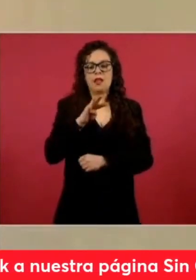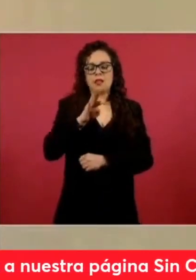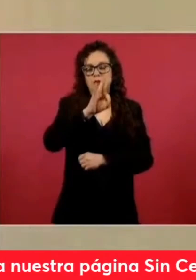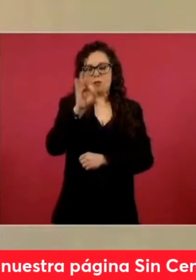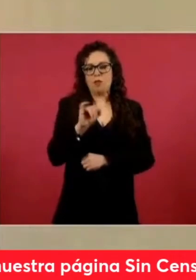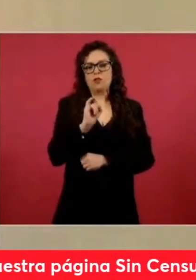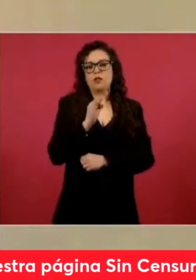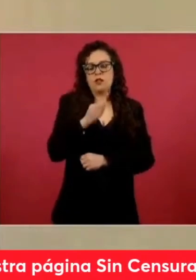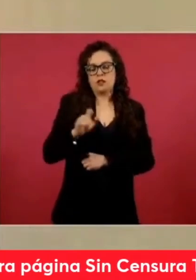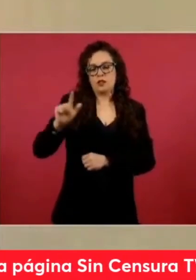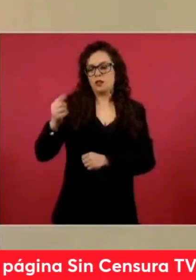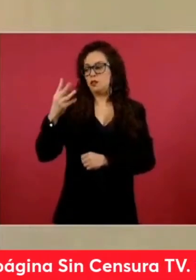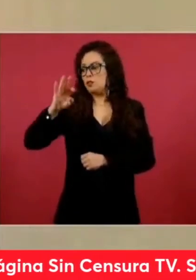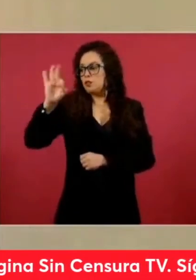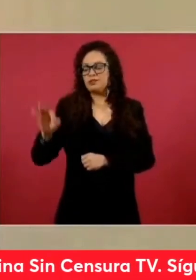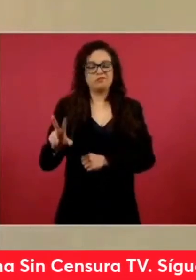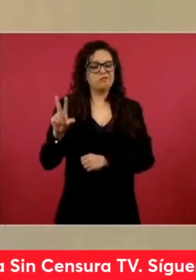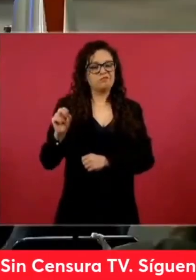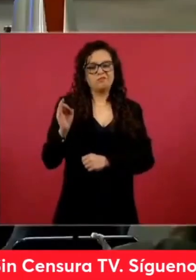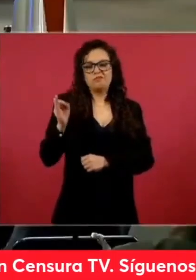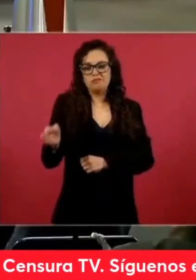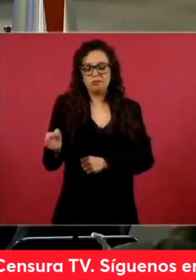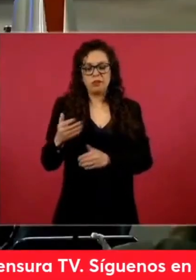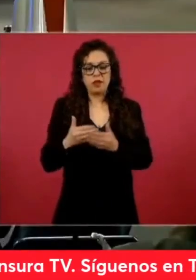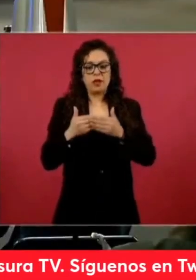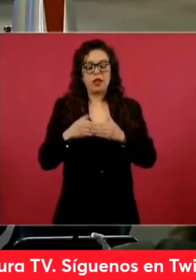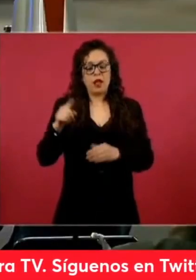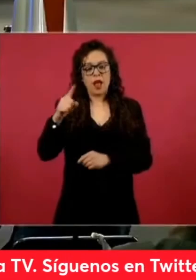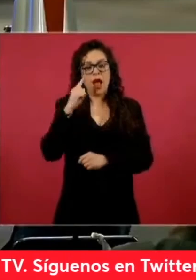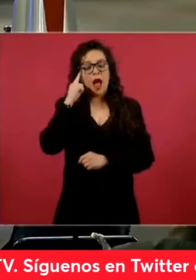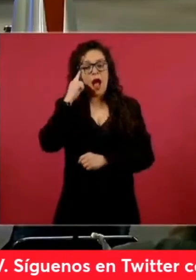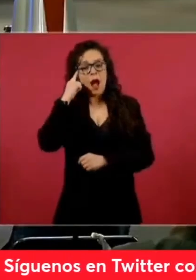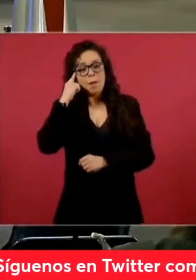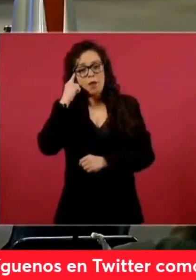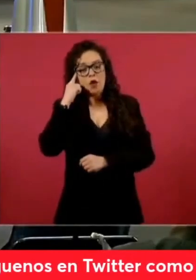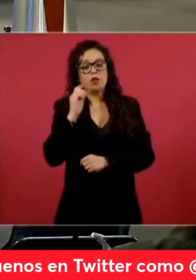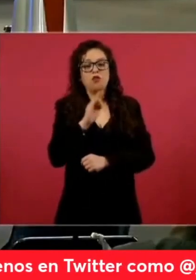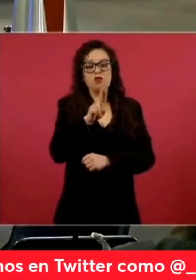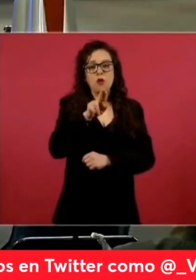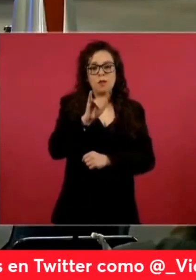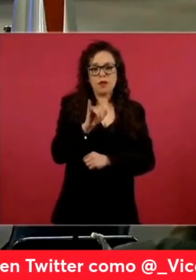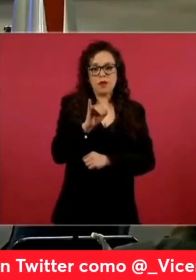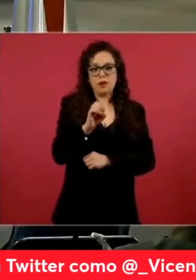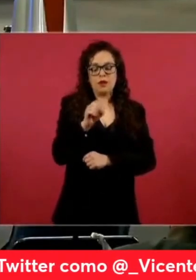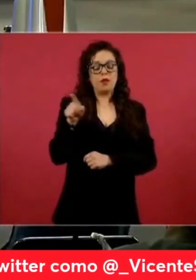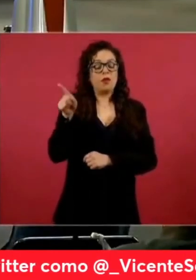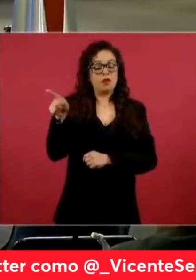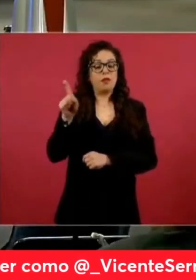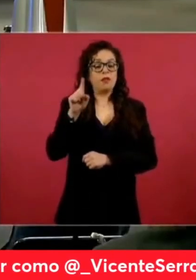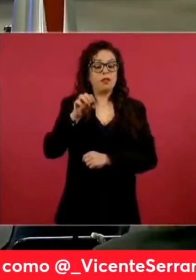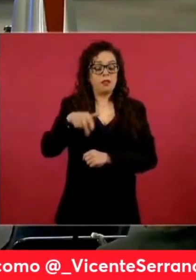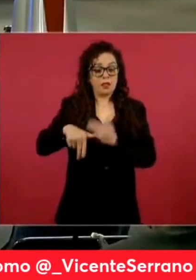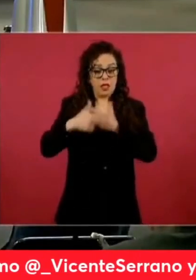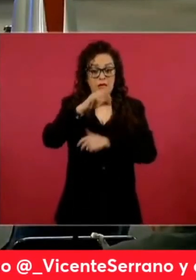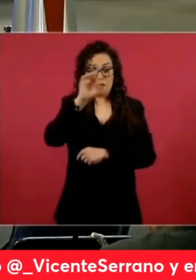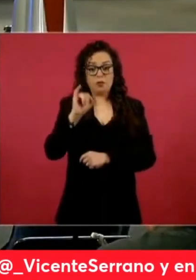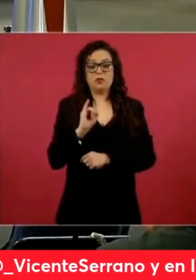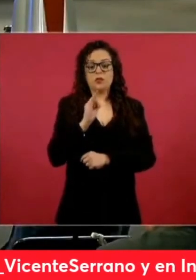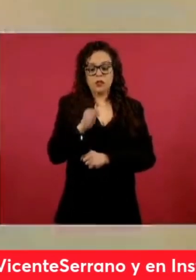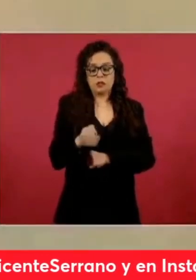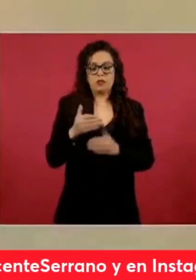y 74% de rechazo. Y en el caso de Japón, el primer ministro Fumio Kishida tiene el 13% de aceptación